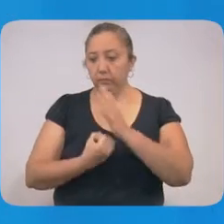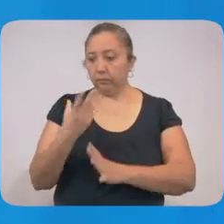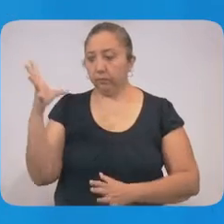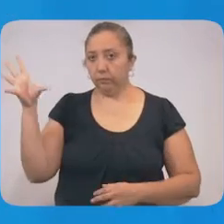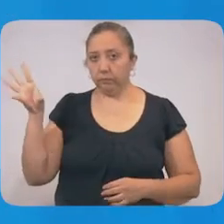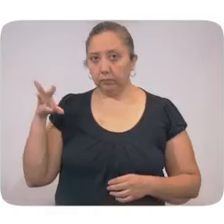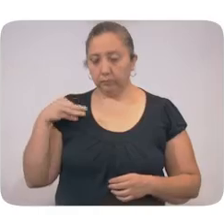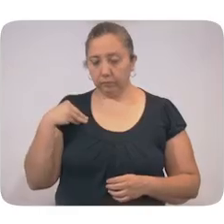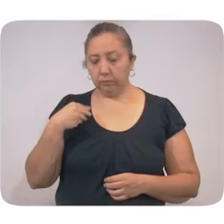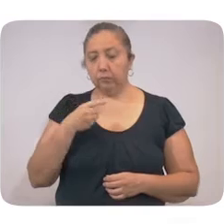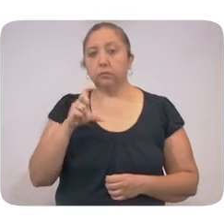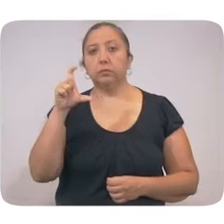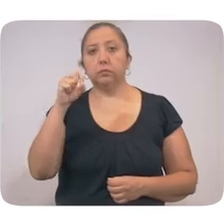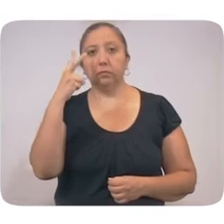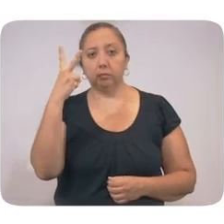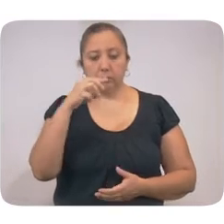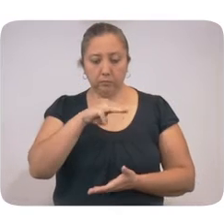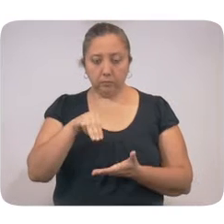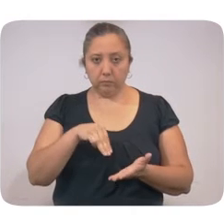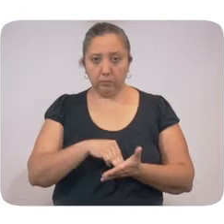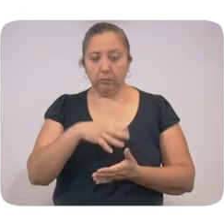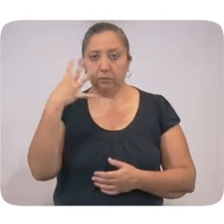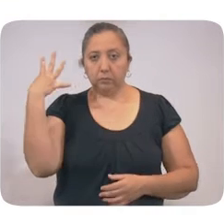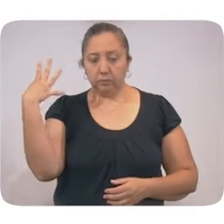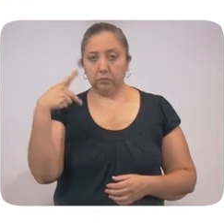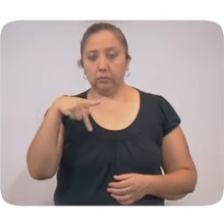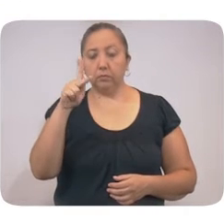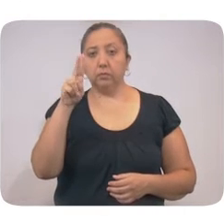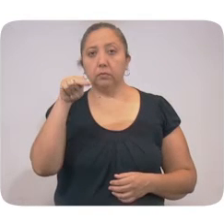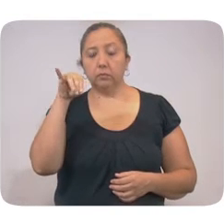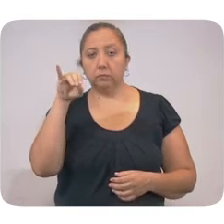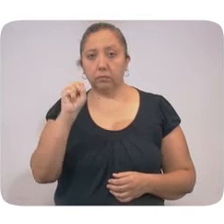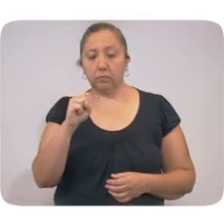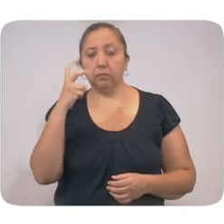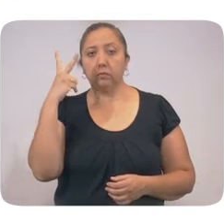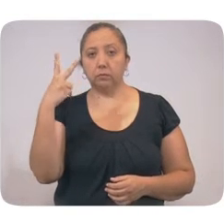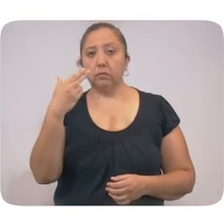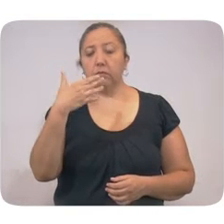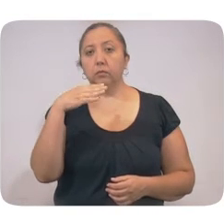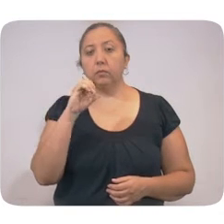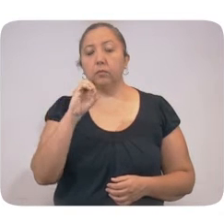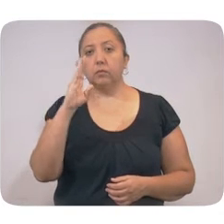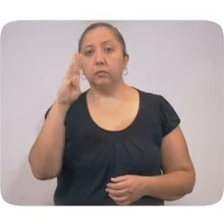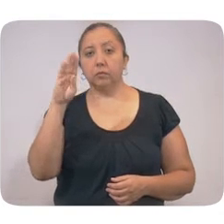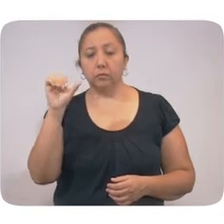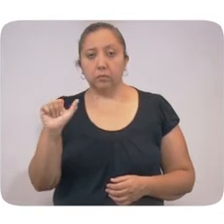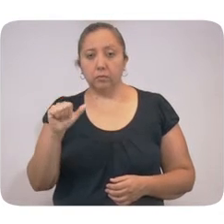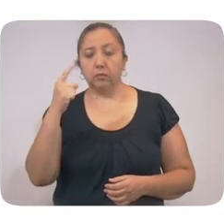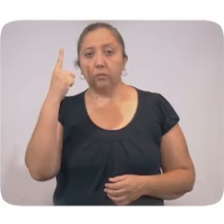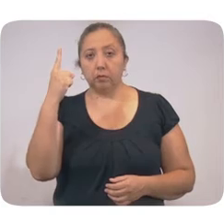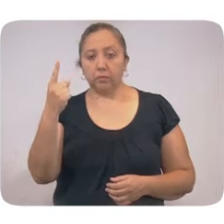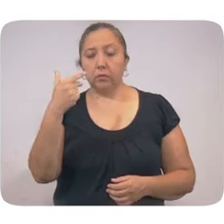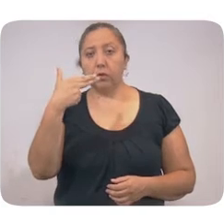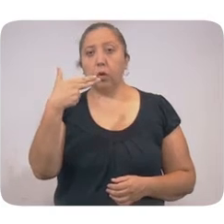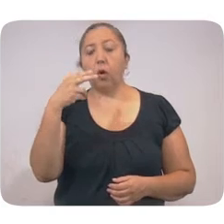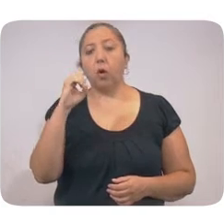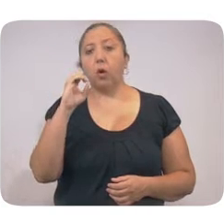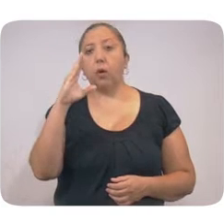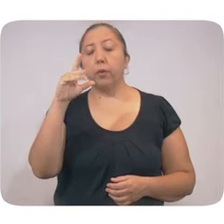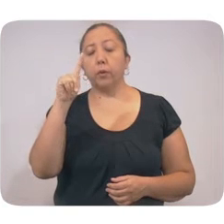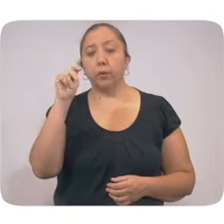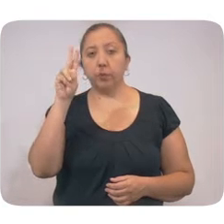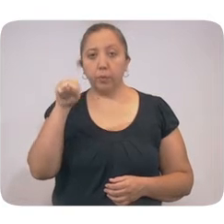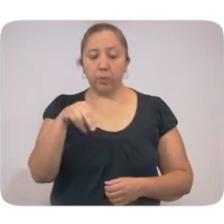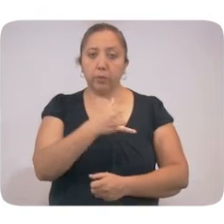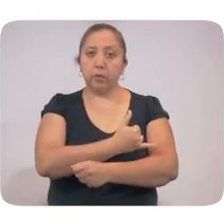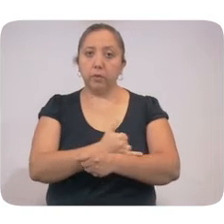de coronavirus, 22 en Mérida, 4 en Canacín, 2 en Jocabá y Tecó, y 1 en Joctún y